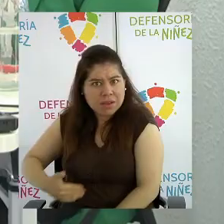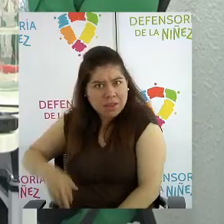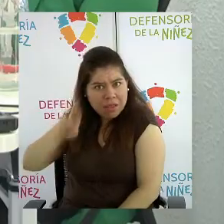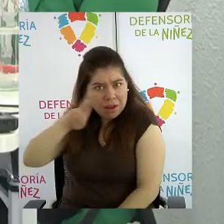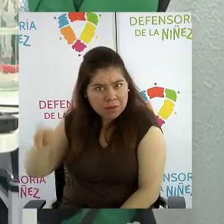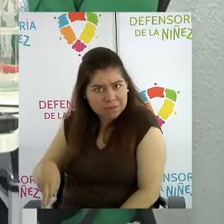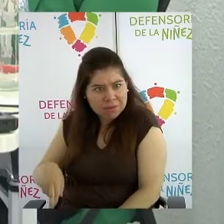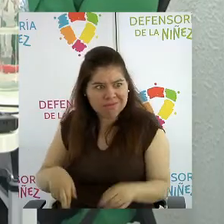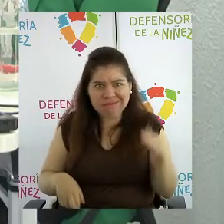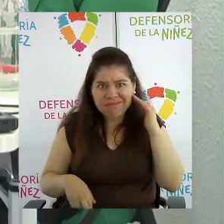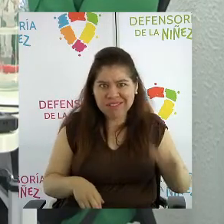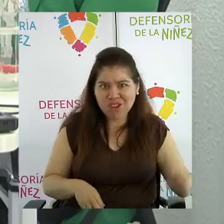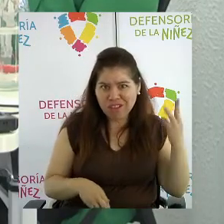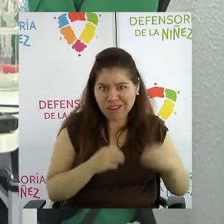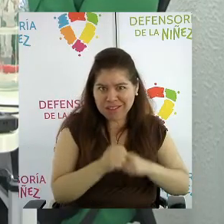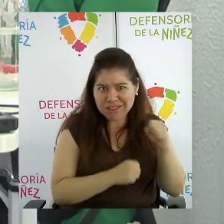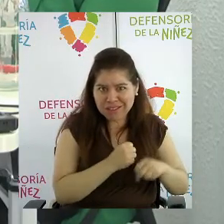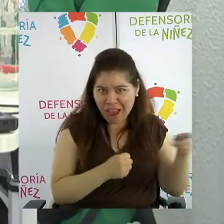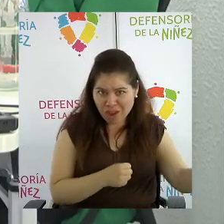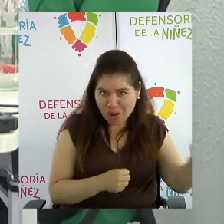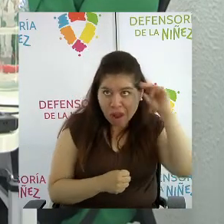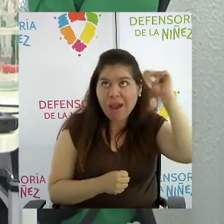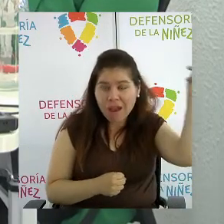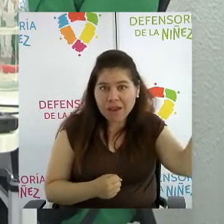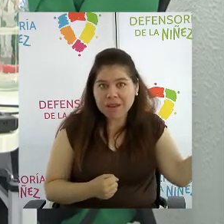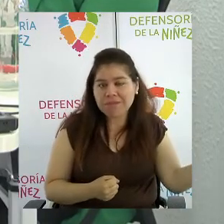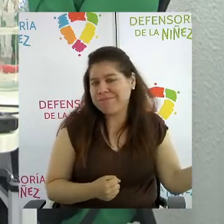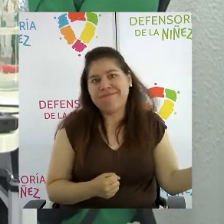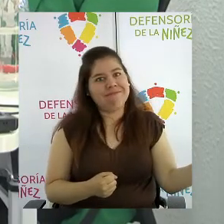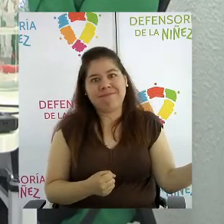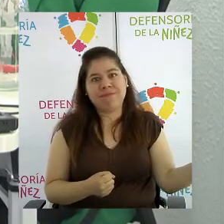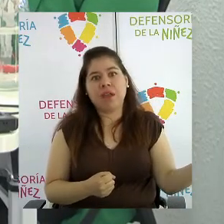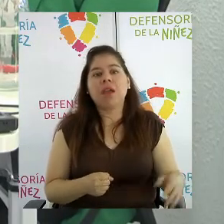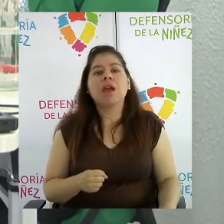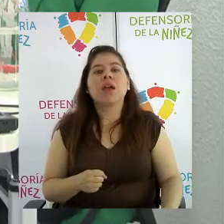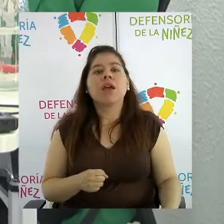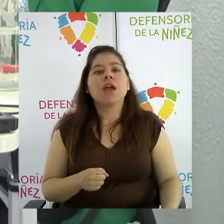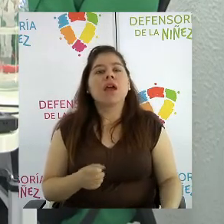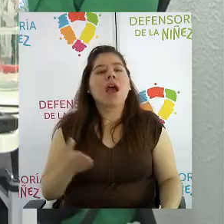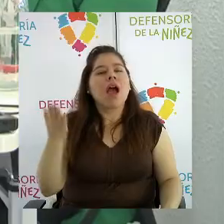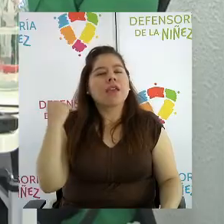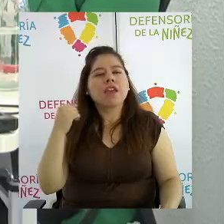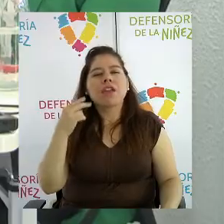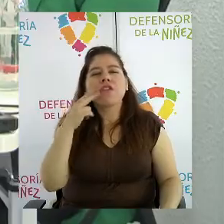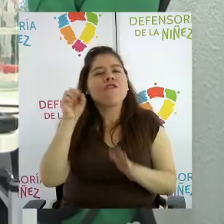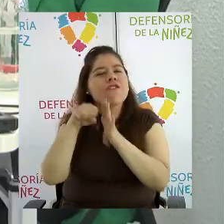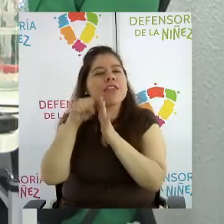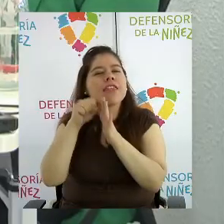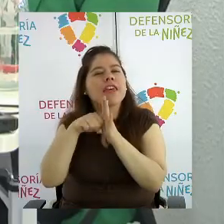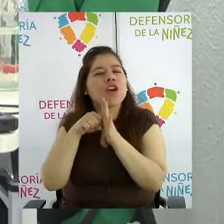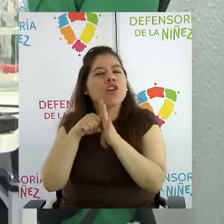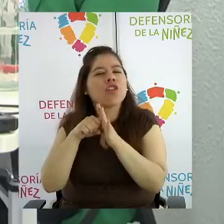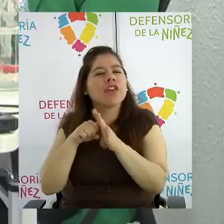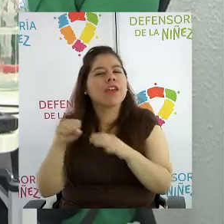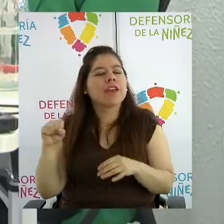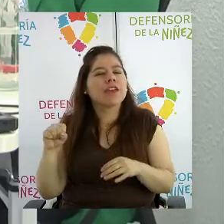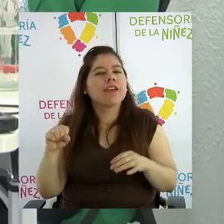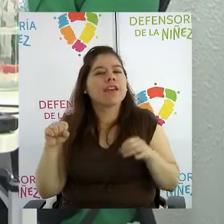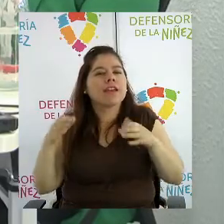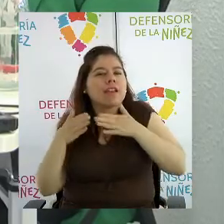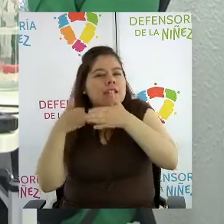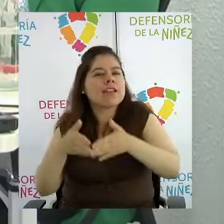años no se le va a ocurrir hacer eso. Y porque ayer recibí un video de Quinta Normal donde efectivamente los profesores están junto con los alumnos haciendo estas